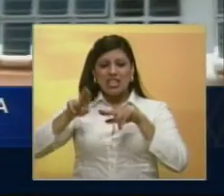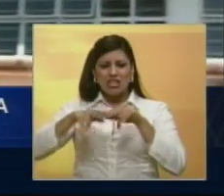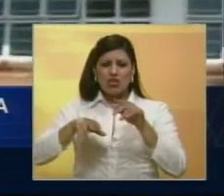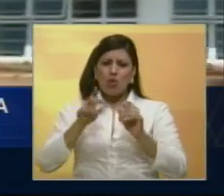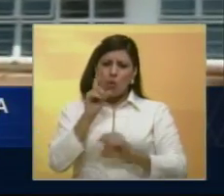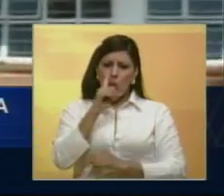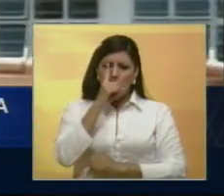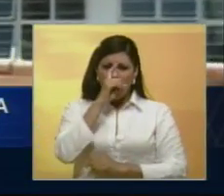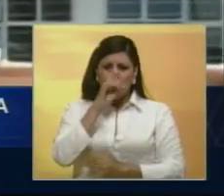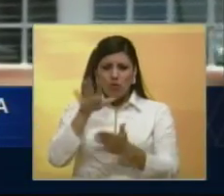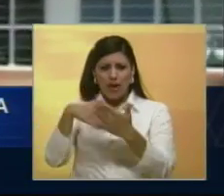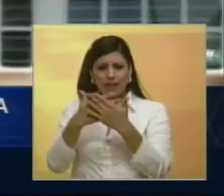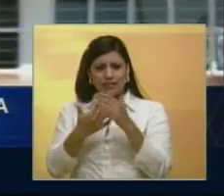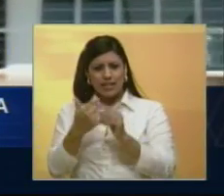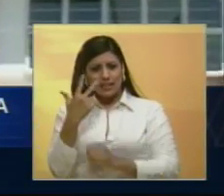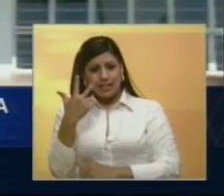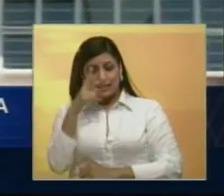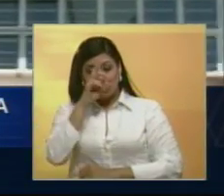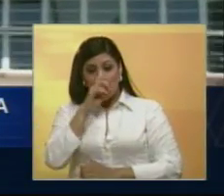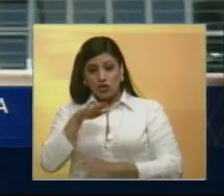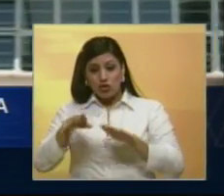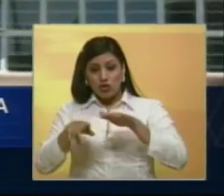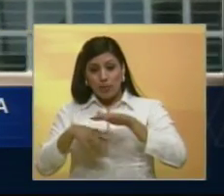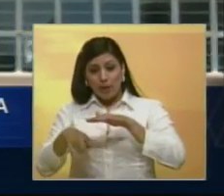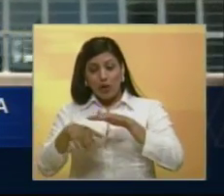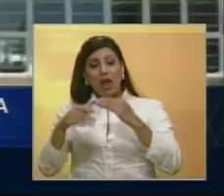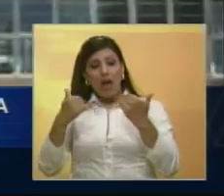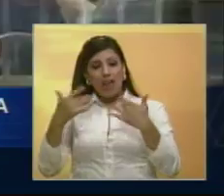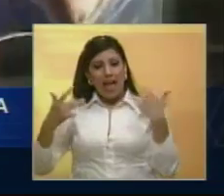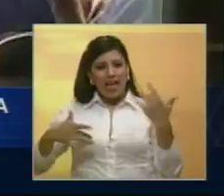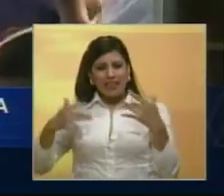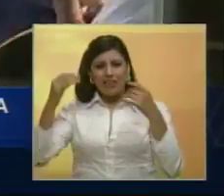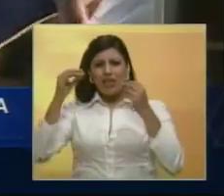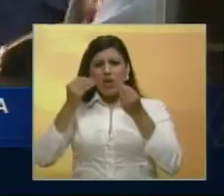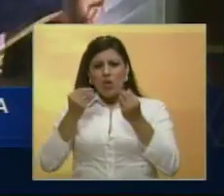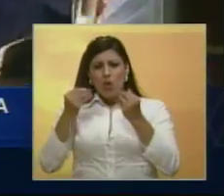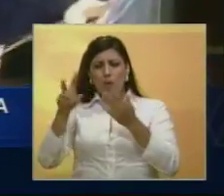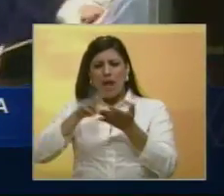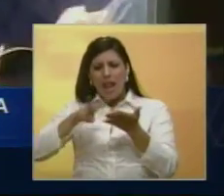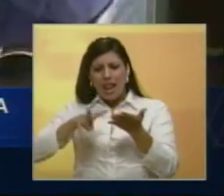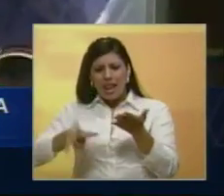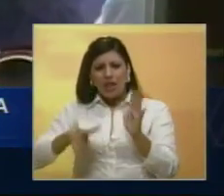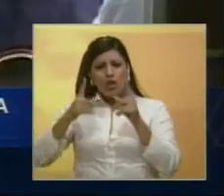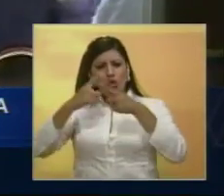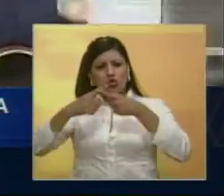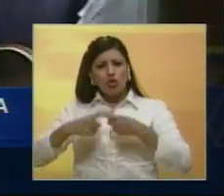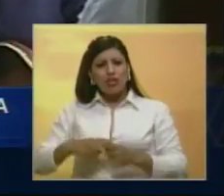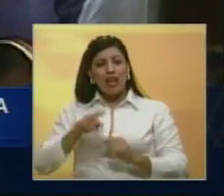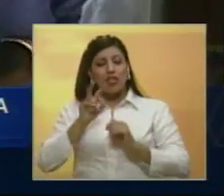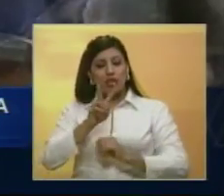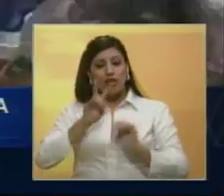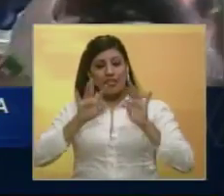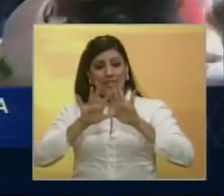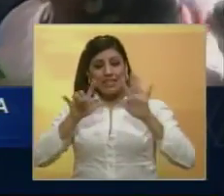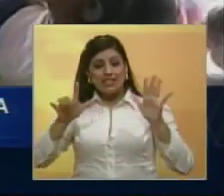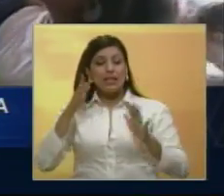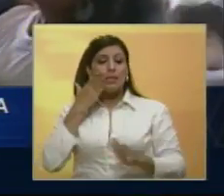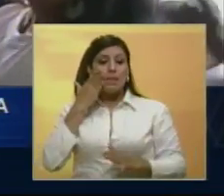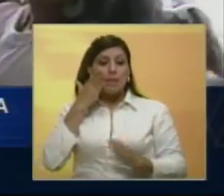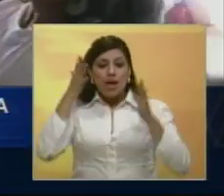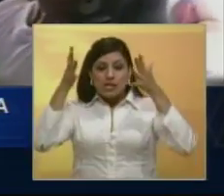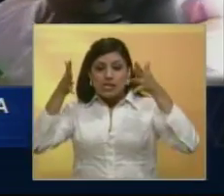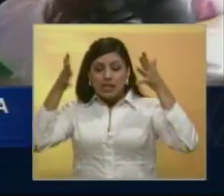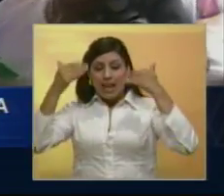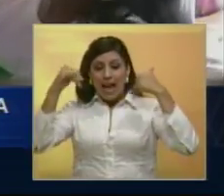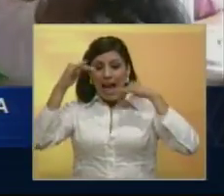los 1 y 3 años de edad, que estarán aprendiendo con actividades didácticas y lectura. En total, 217 madres fueron capacitadas